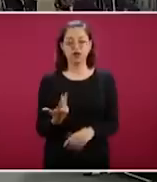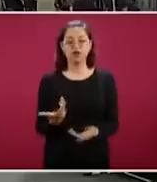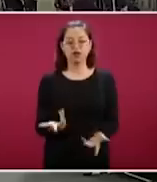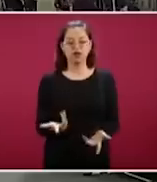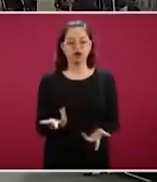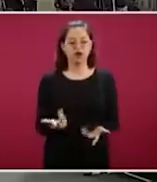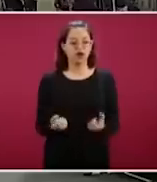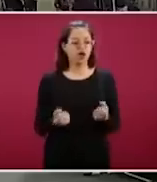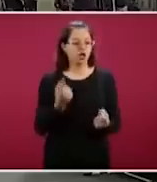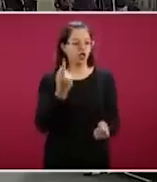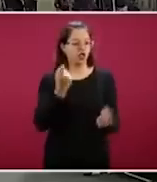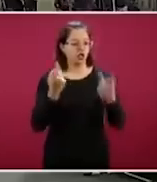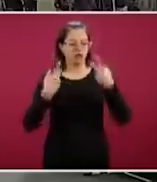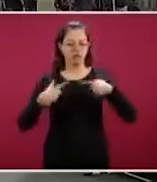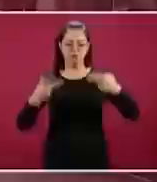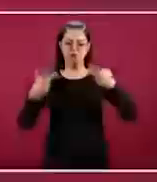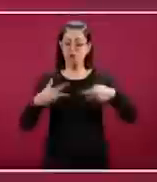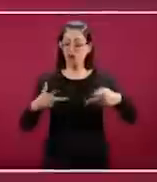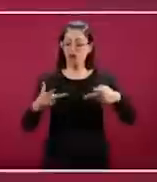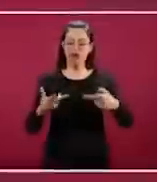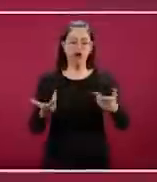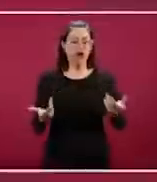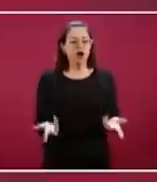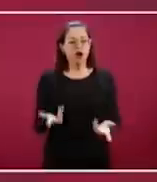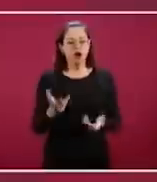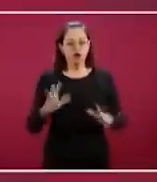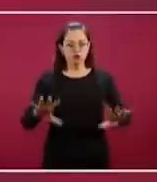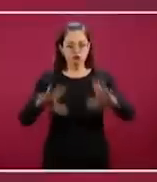sin información suficiente